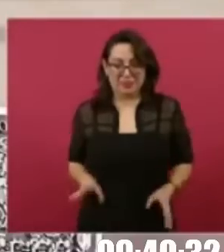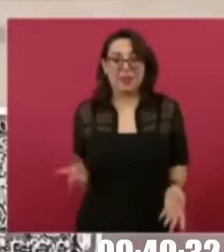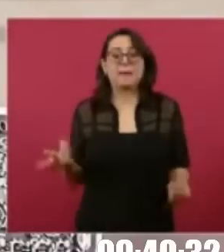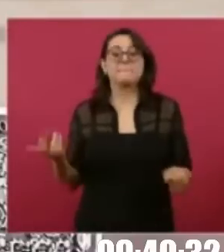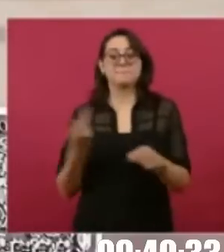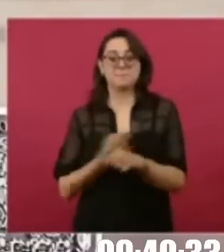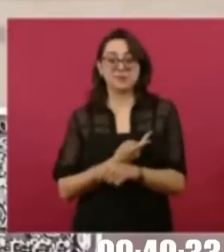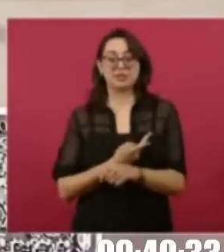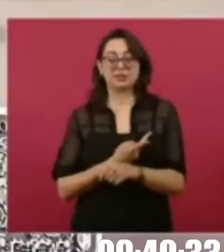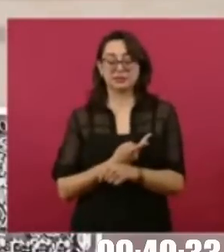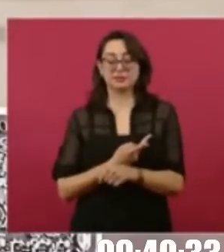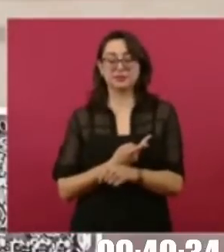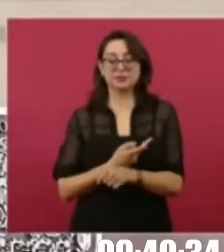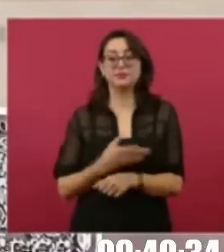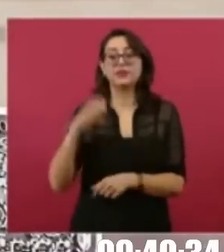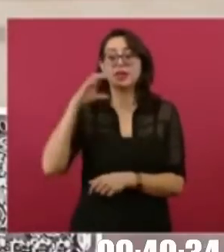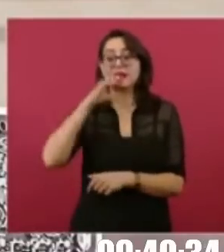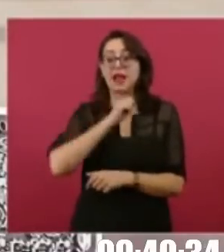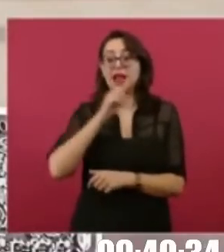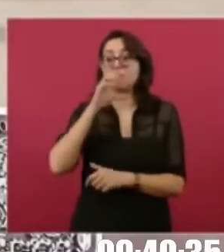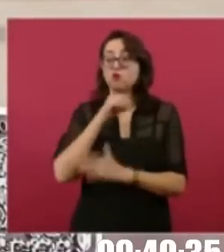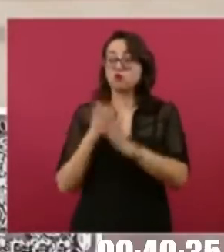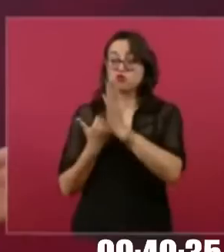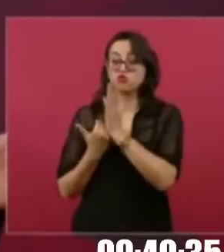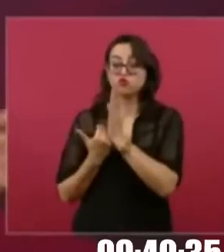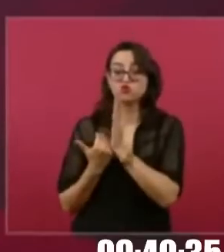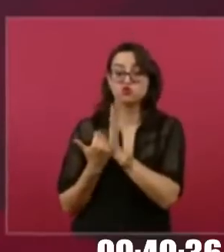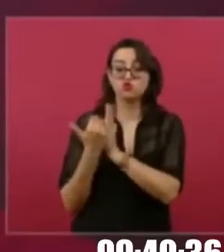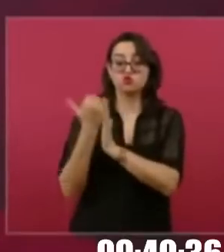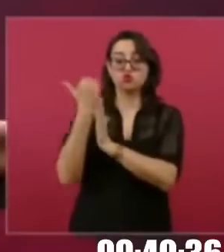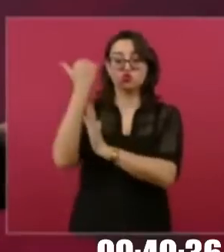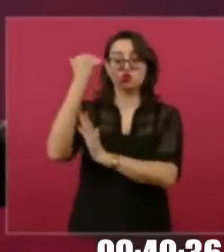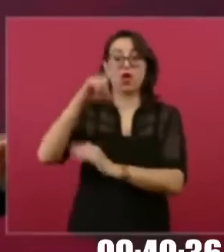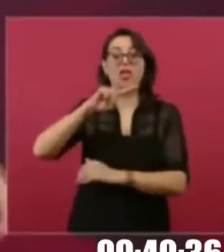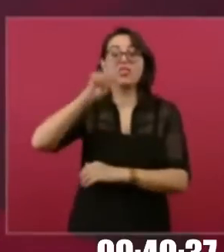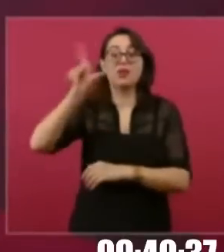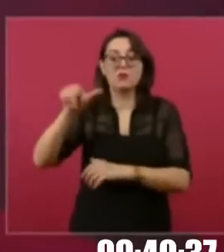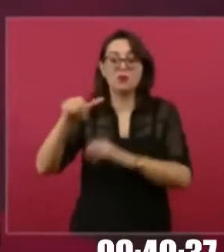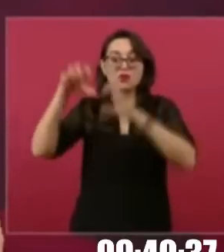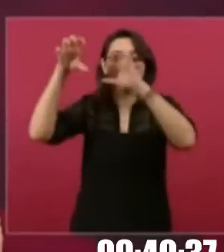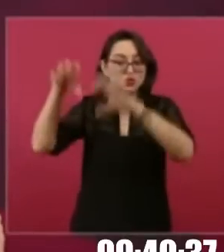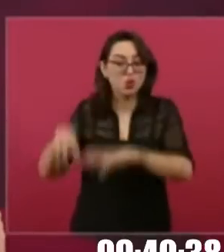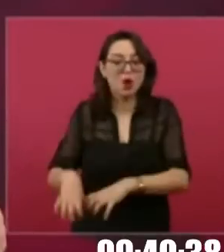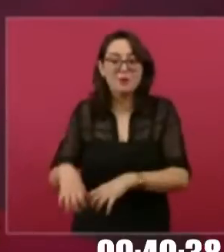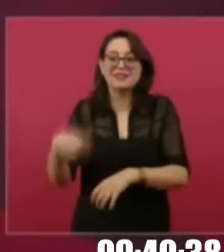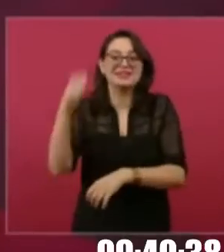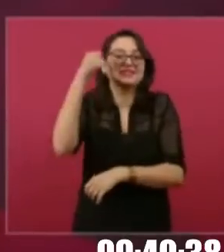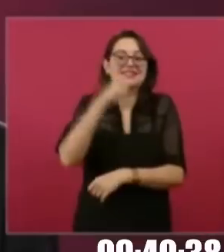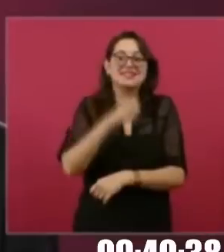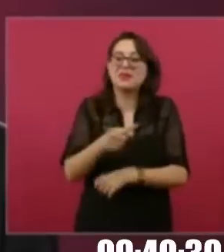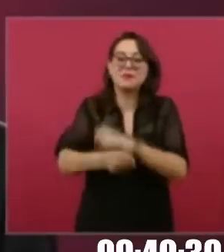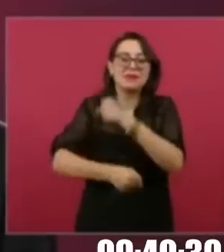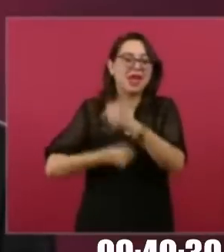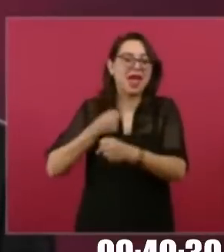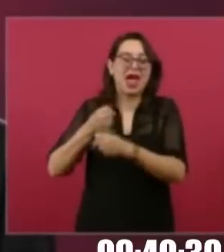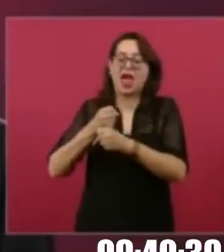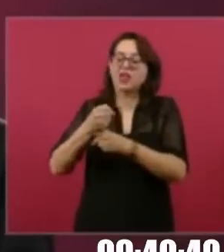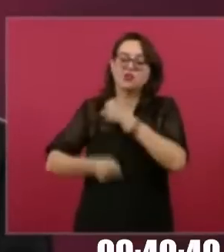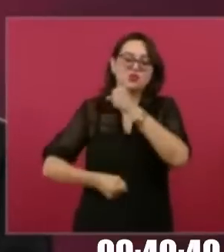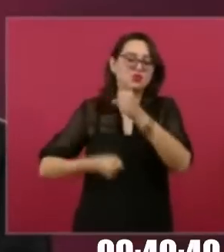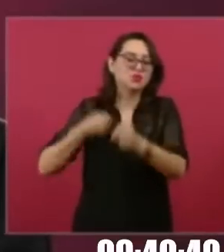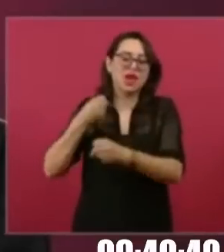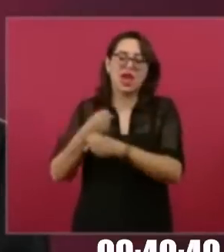que esas olas de calor nos traigan lluvia Así ha sido la historia de nuestro